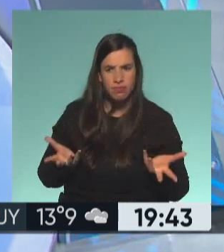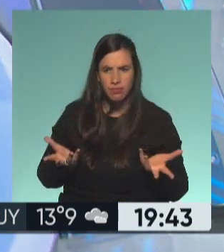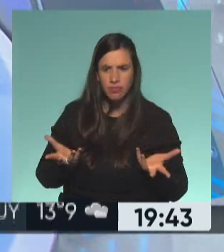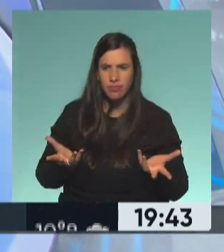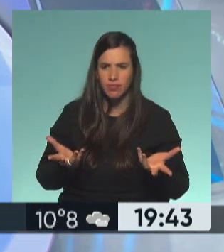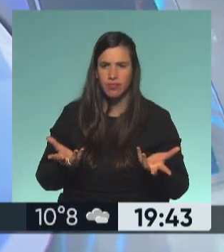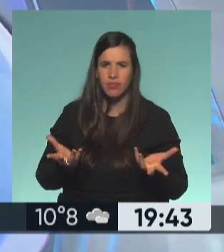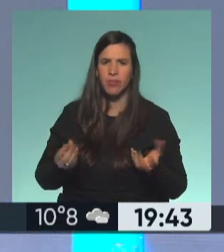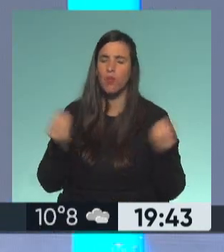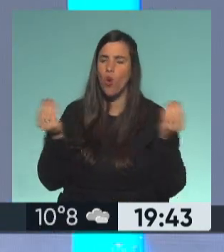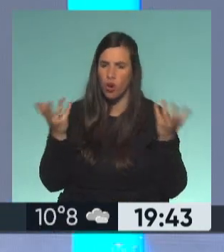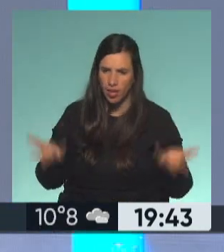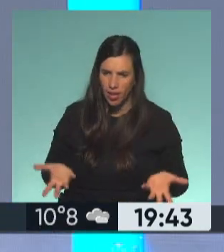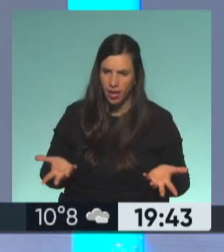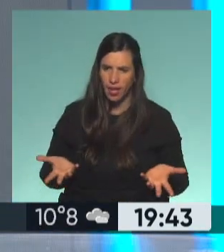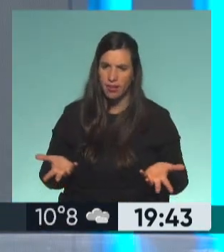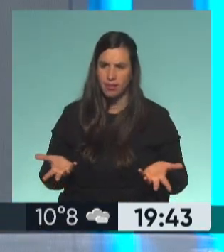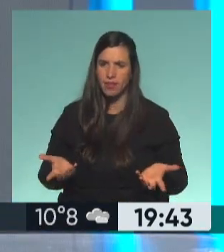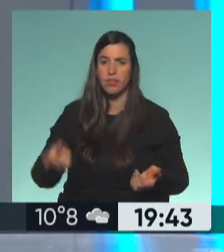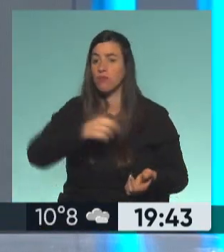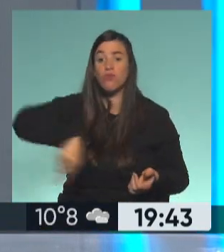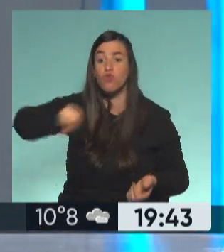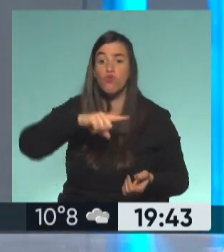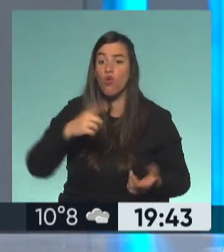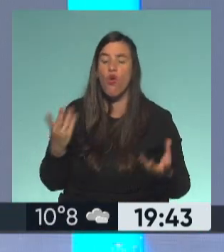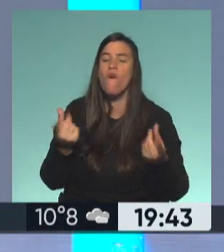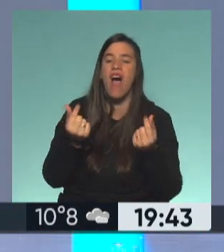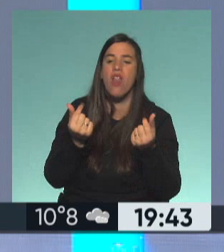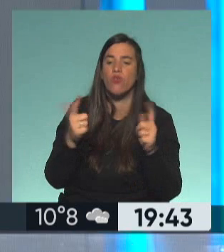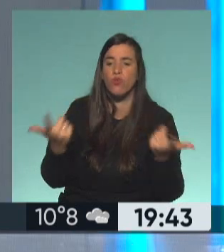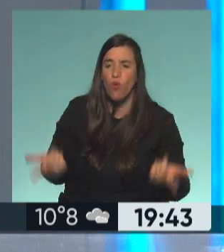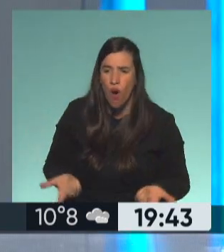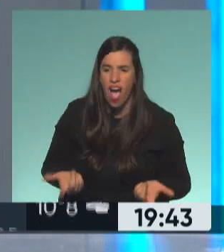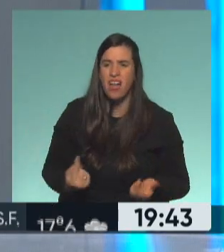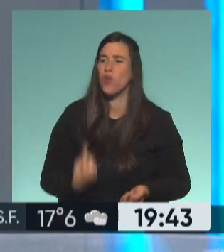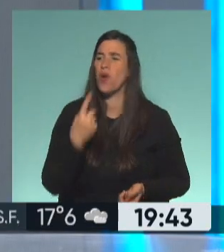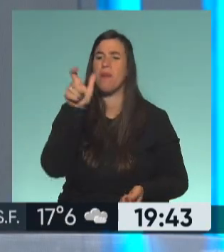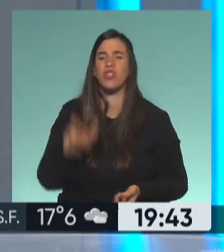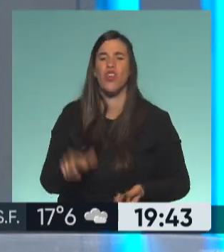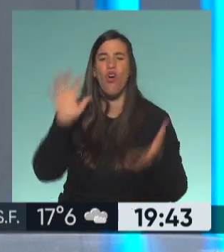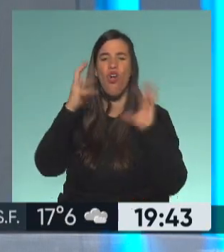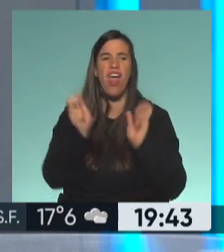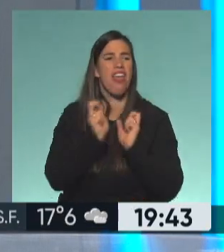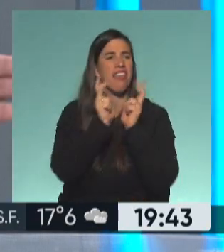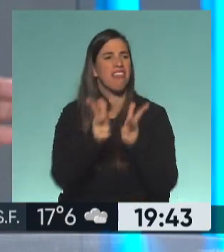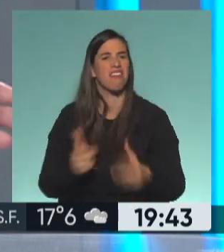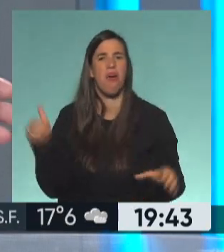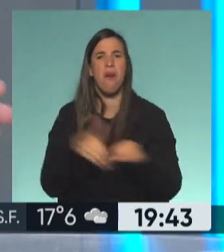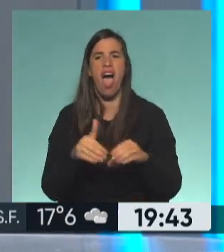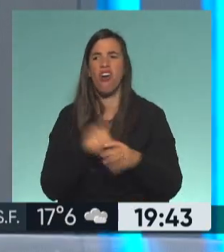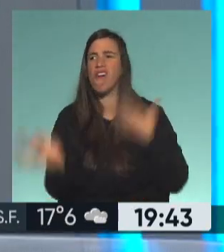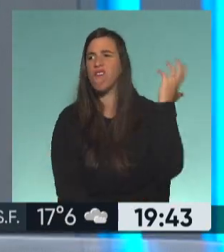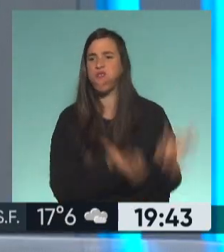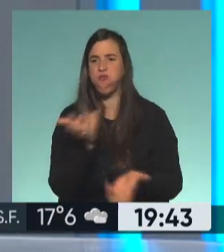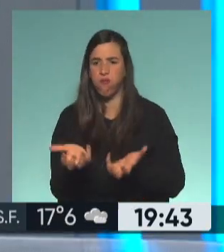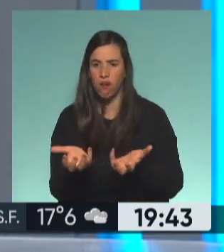Porque no les sirve a ellos. Tampoco les sirve a ellos pero fíjate, un señor que dice, voy a quemar el Banco Central. Fíjate cómo se corre